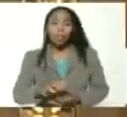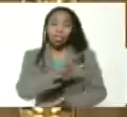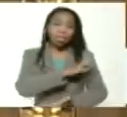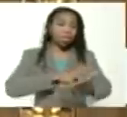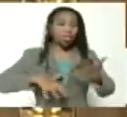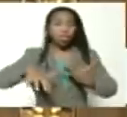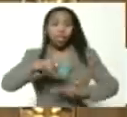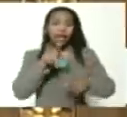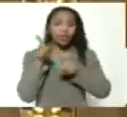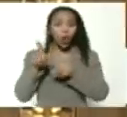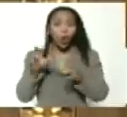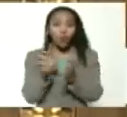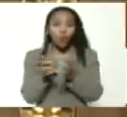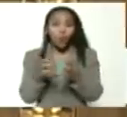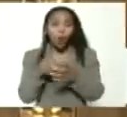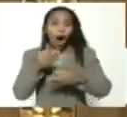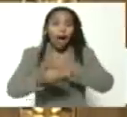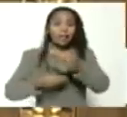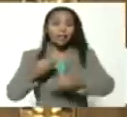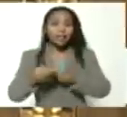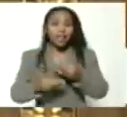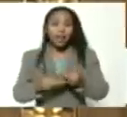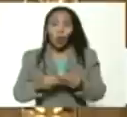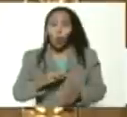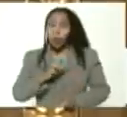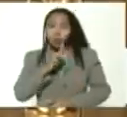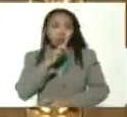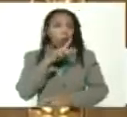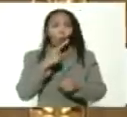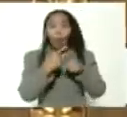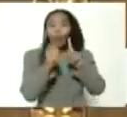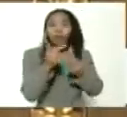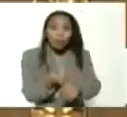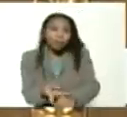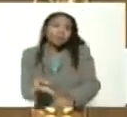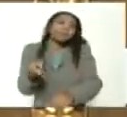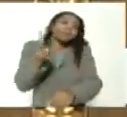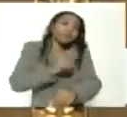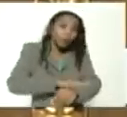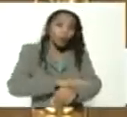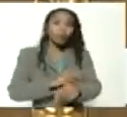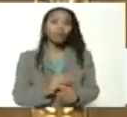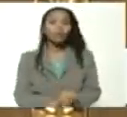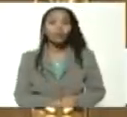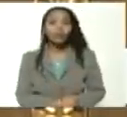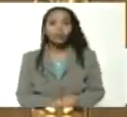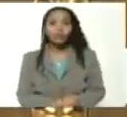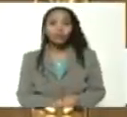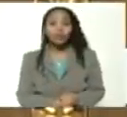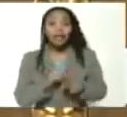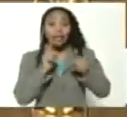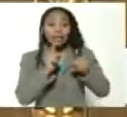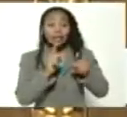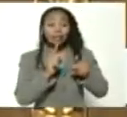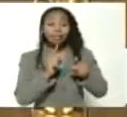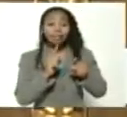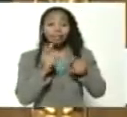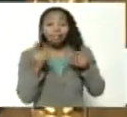grupos genera maquiavélicamente otra, peor. Y así fue prácticamente